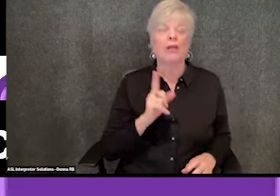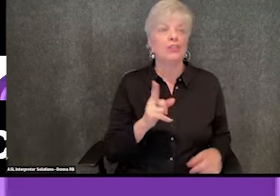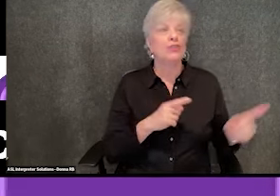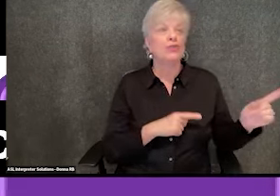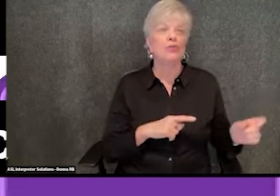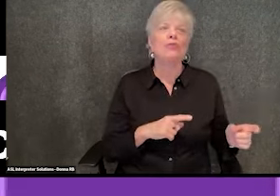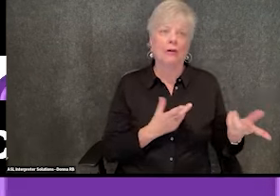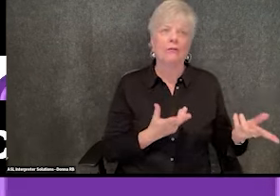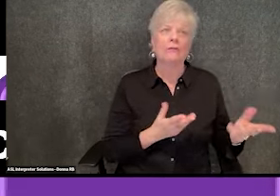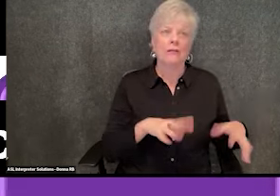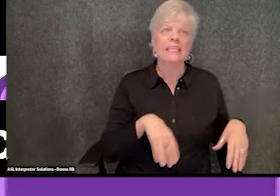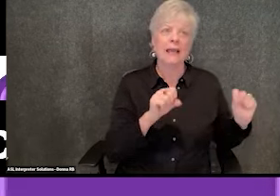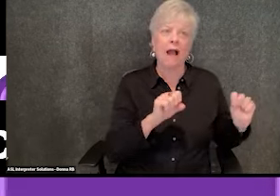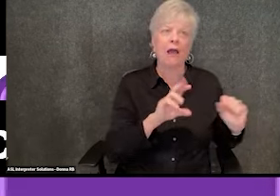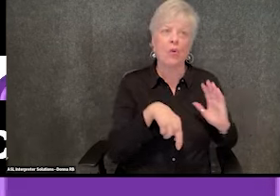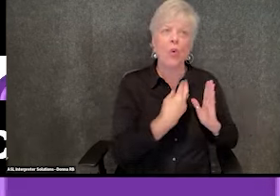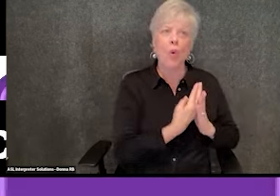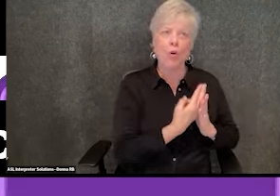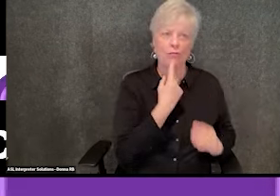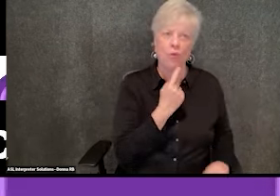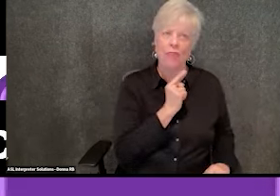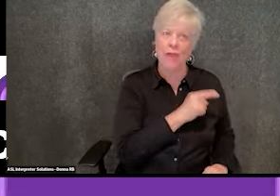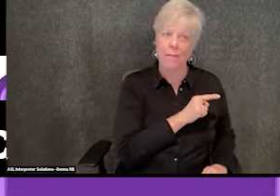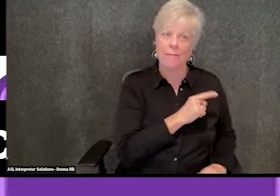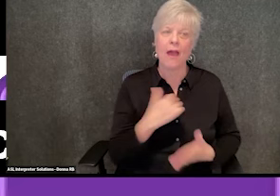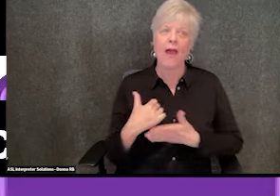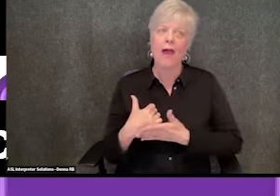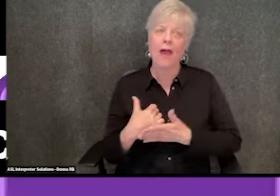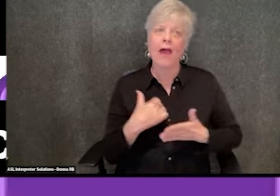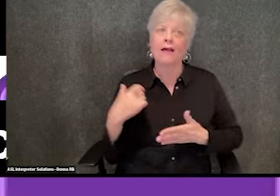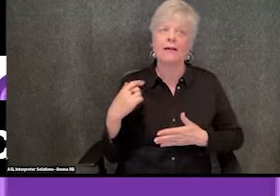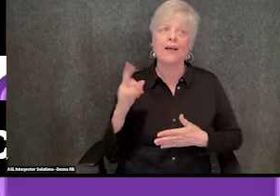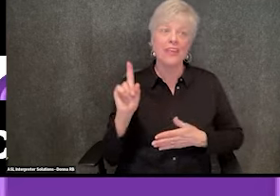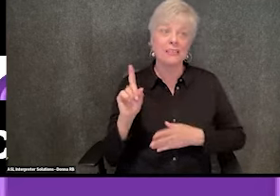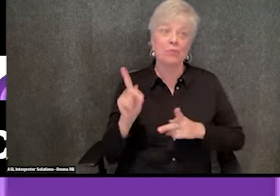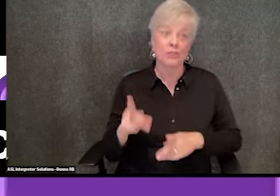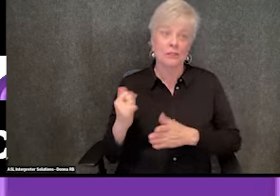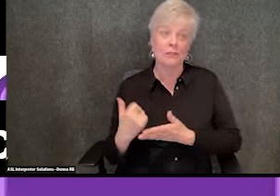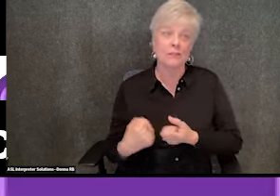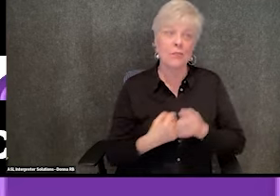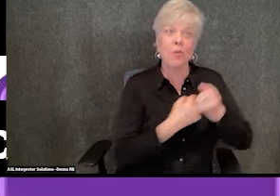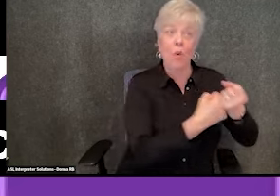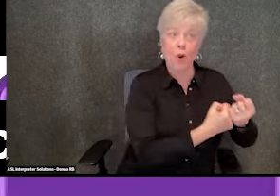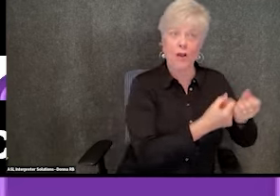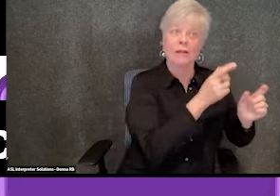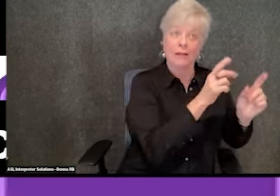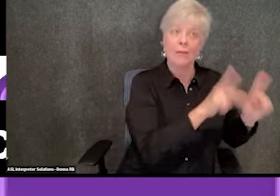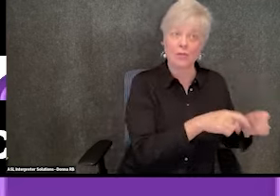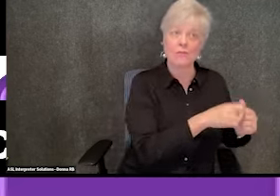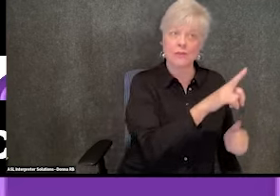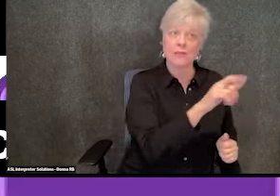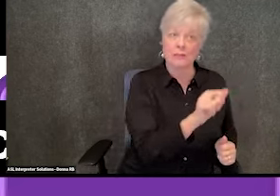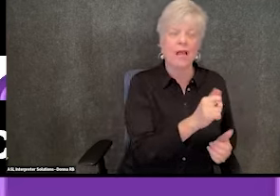de que nombra la persona que puede ayudar en la toma de decisiones y asigna un